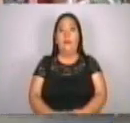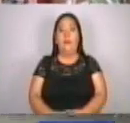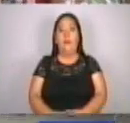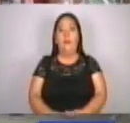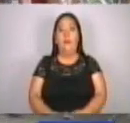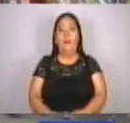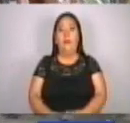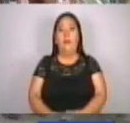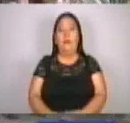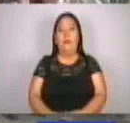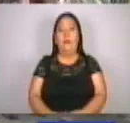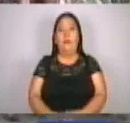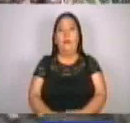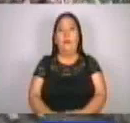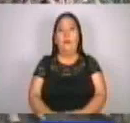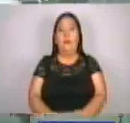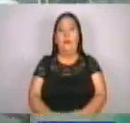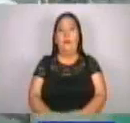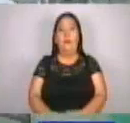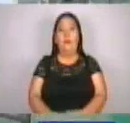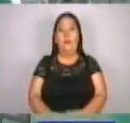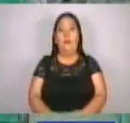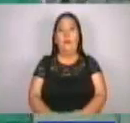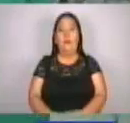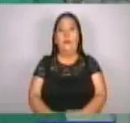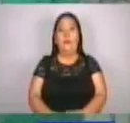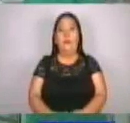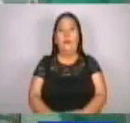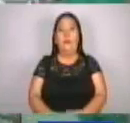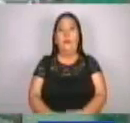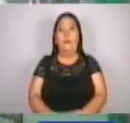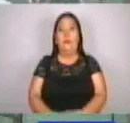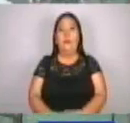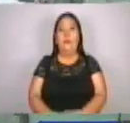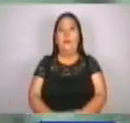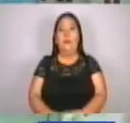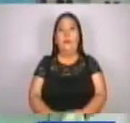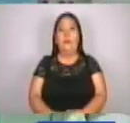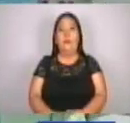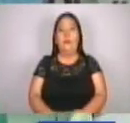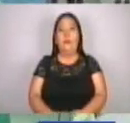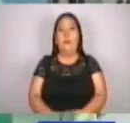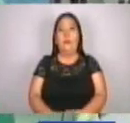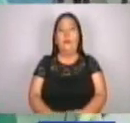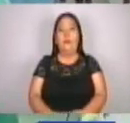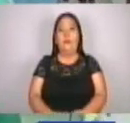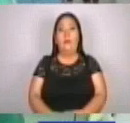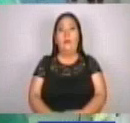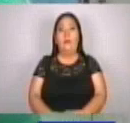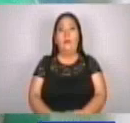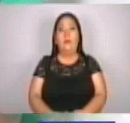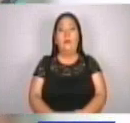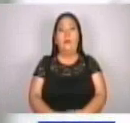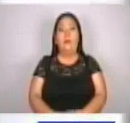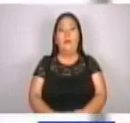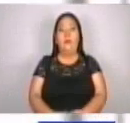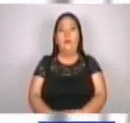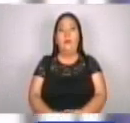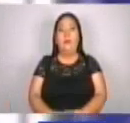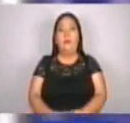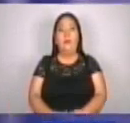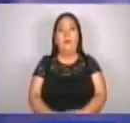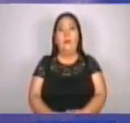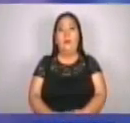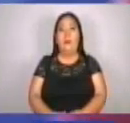en latinoamérica tiene que esperar más de 4 años para poder acceder a tratamientos disponibles en Estados Unidos y